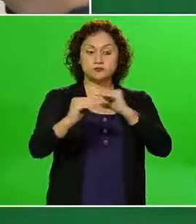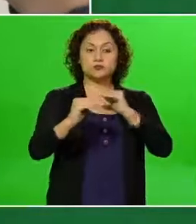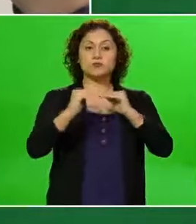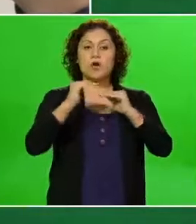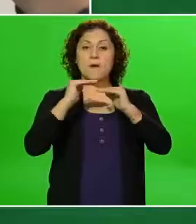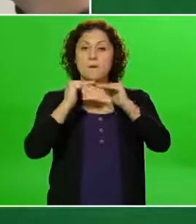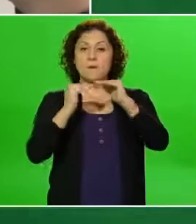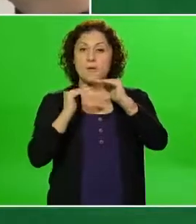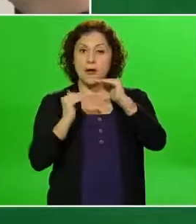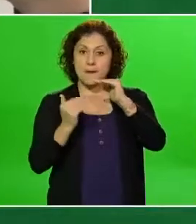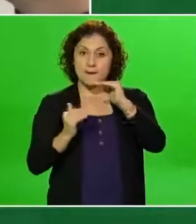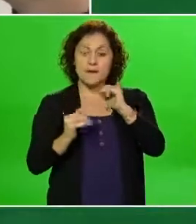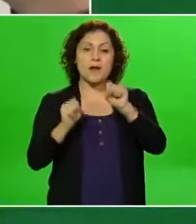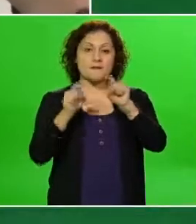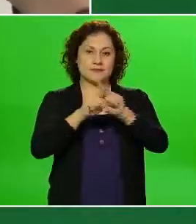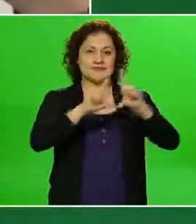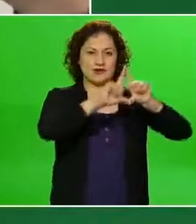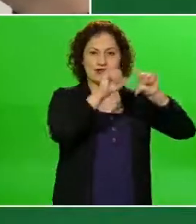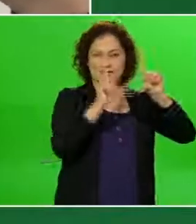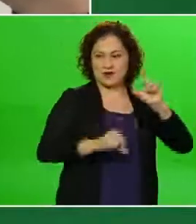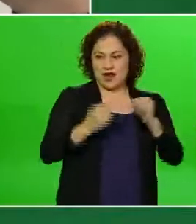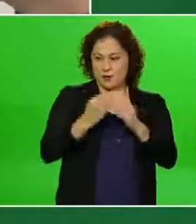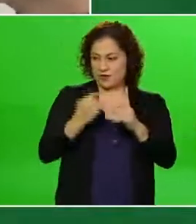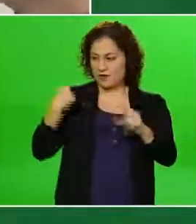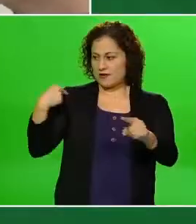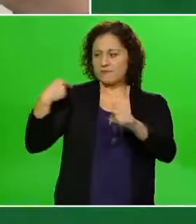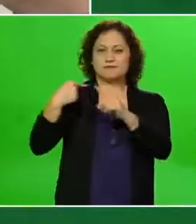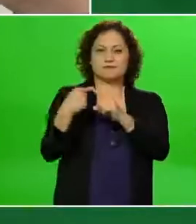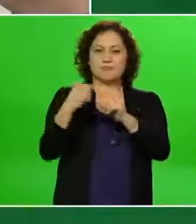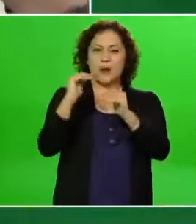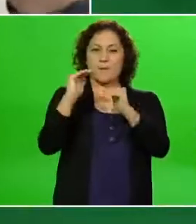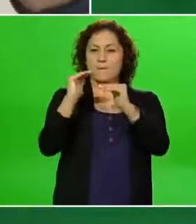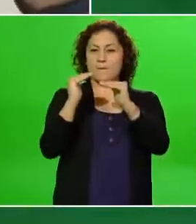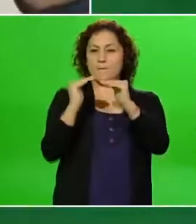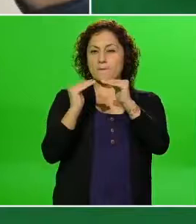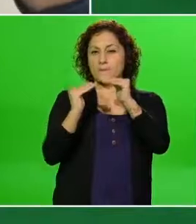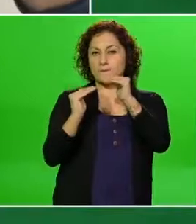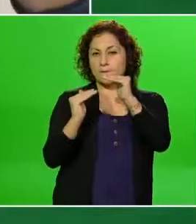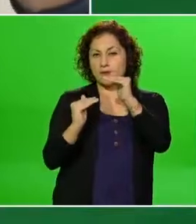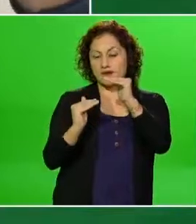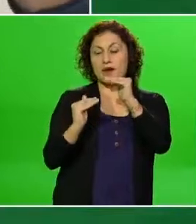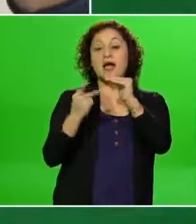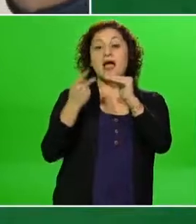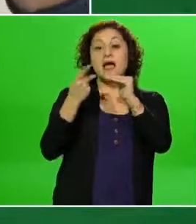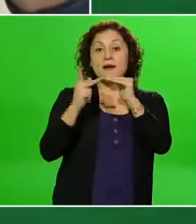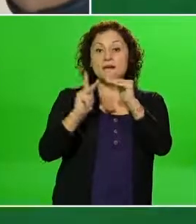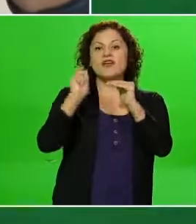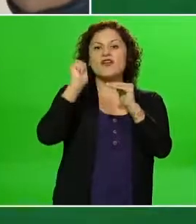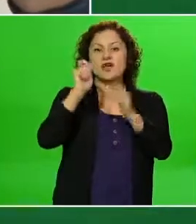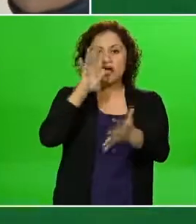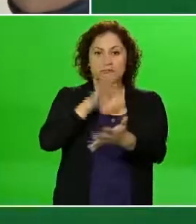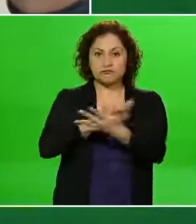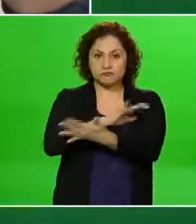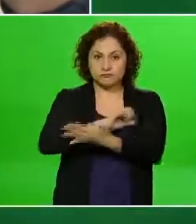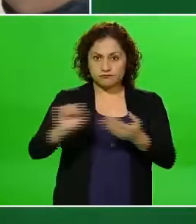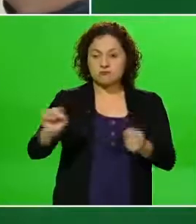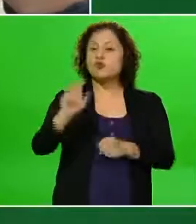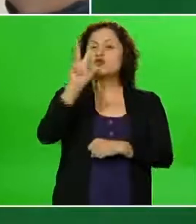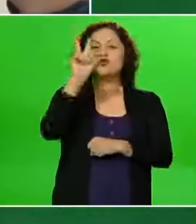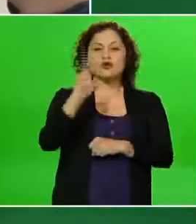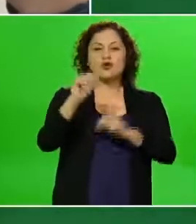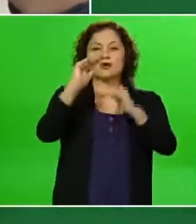llegando, como lo ha hecho el nivel nacional, a un nivel muy, muy basal. pero no es una bajada, obviamente, que